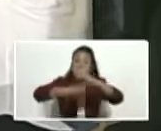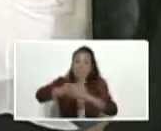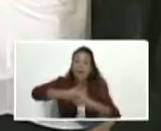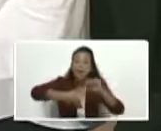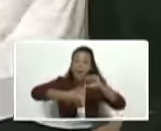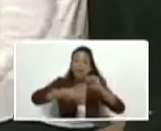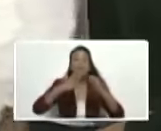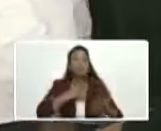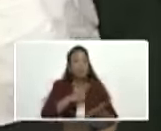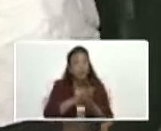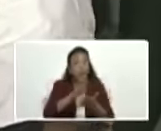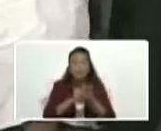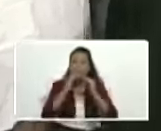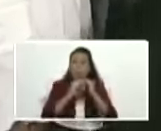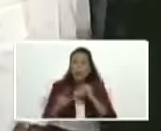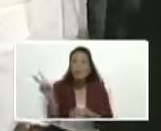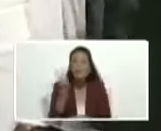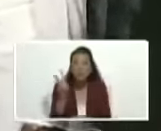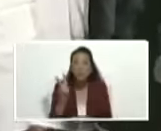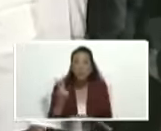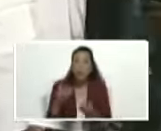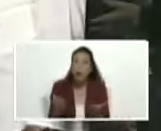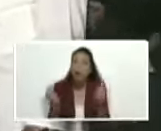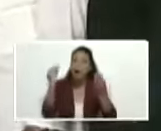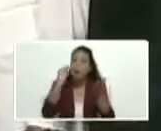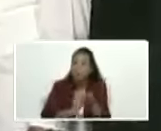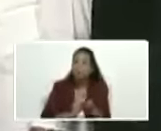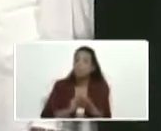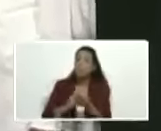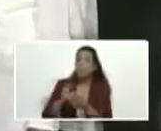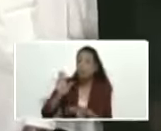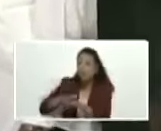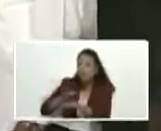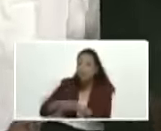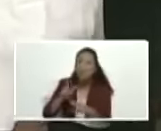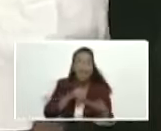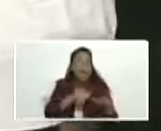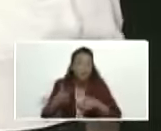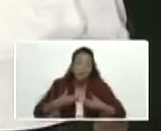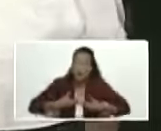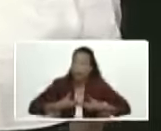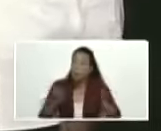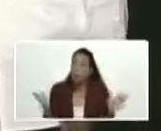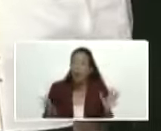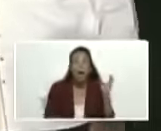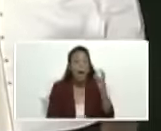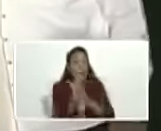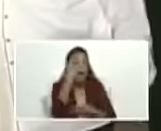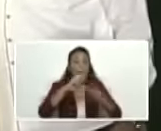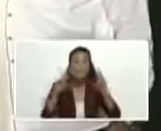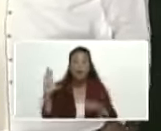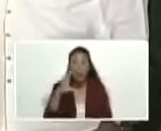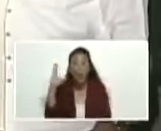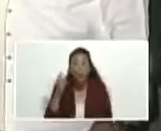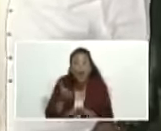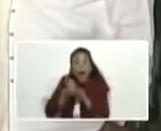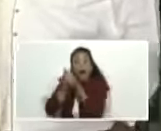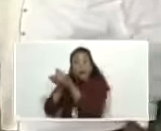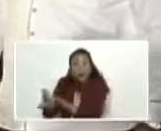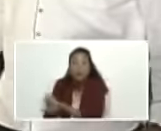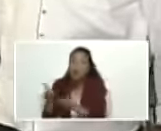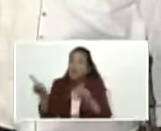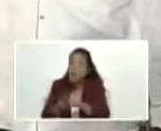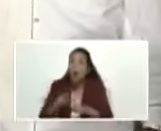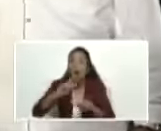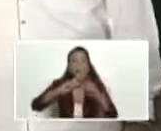la estabilidad. Venezuela, ha reiterado el presidente Nicolás Maduro, está lista, dispuesta para construir la paz de Colombia, que es la paz de